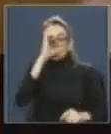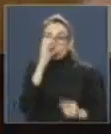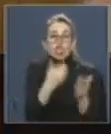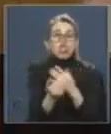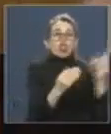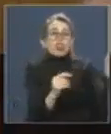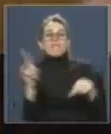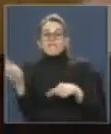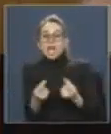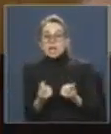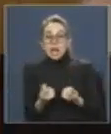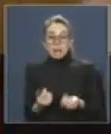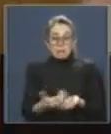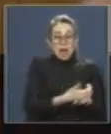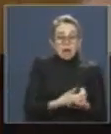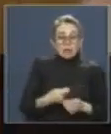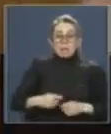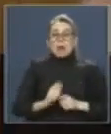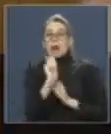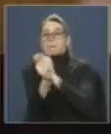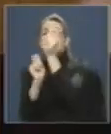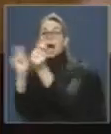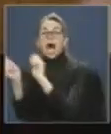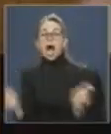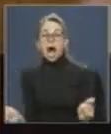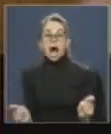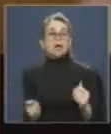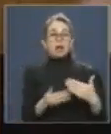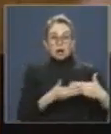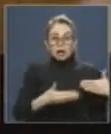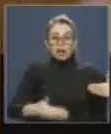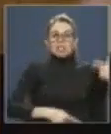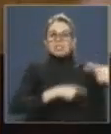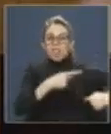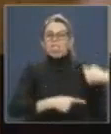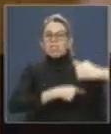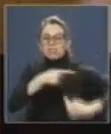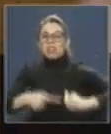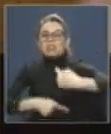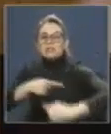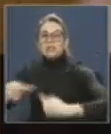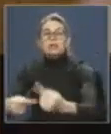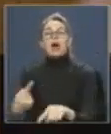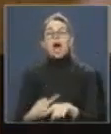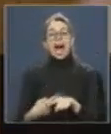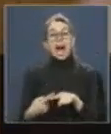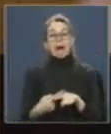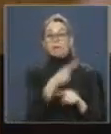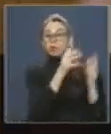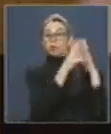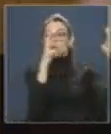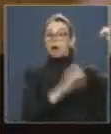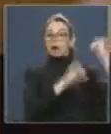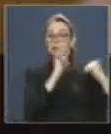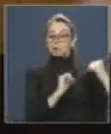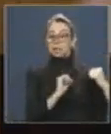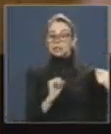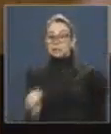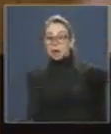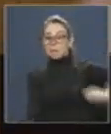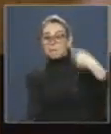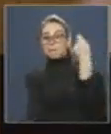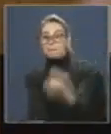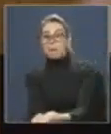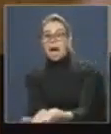proceso que no tiene fin entonces nos parece un tremendo abuso que las grandes empresas sigan pagando